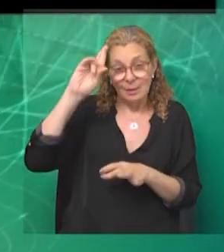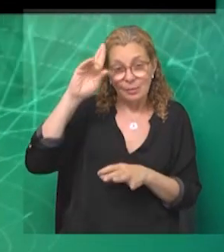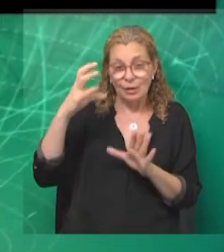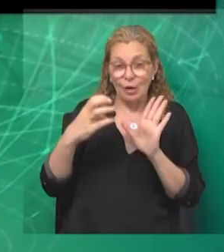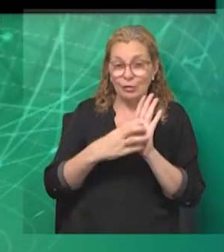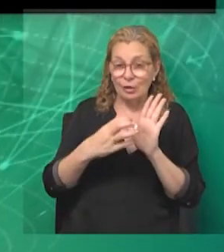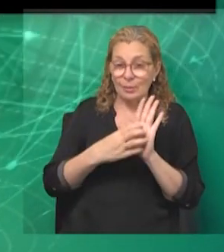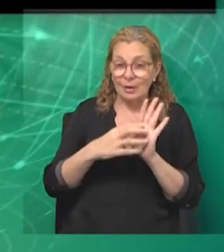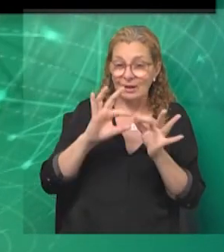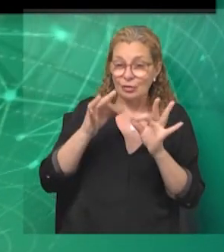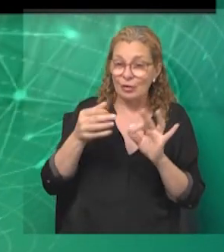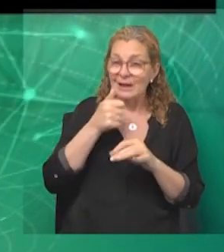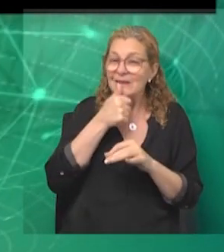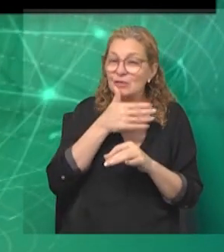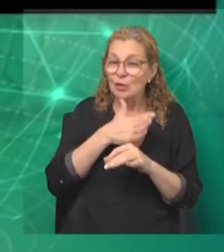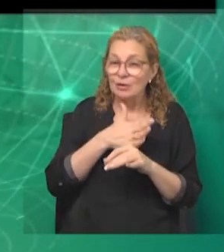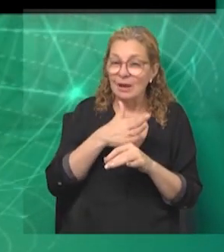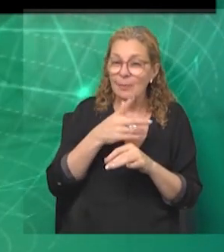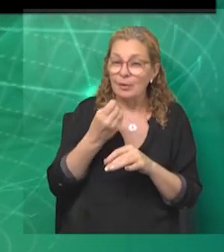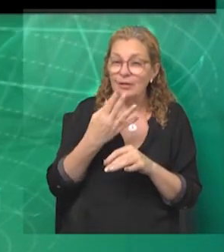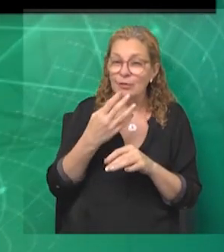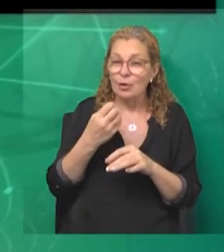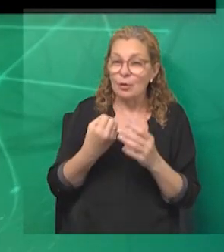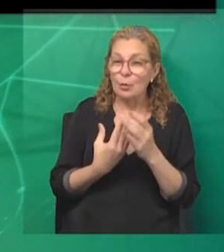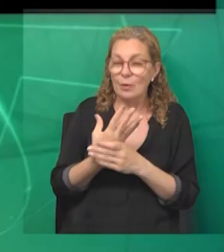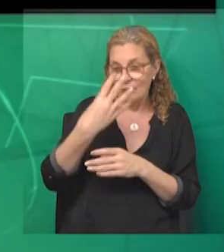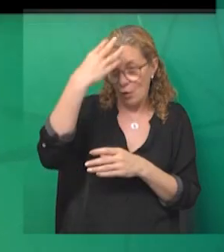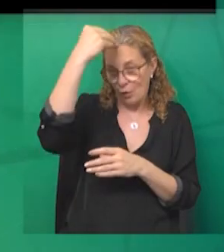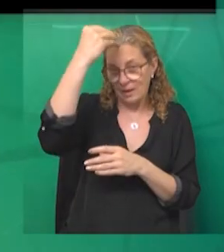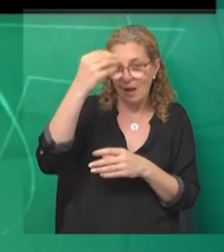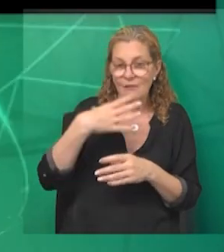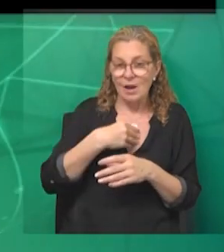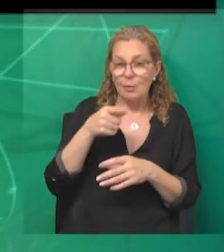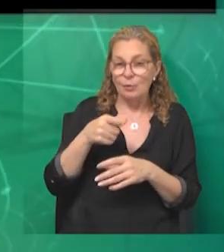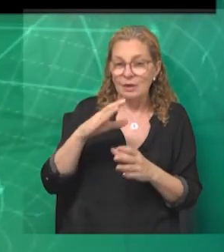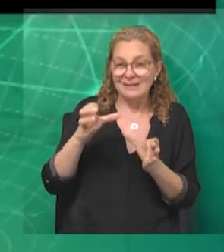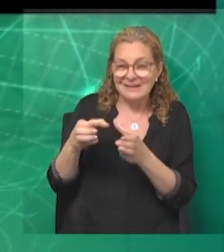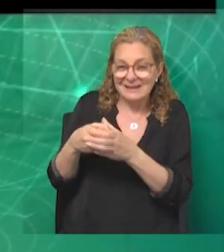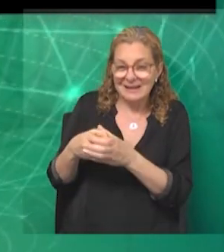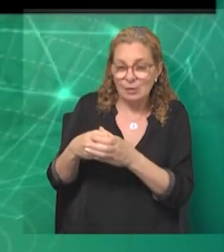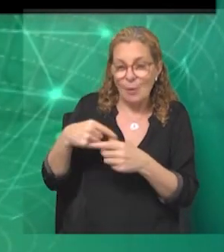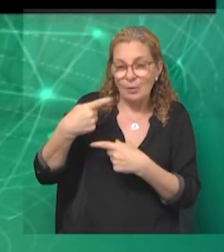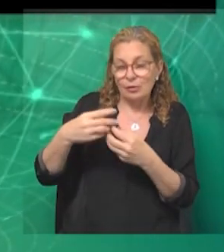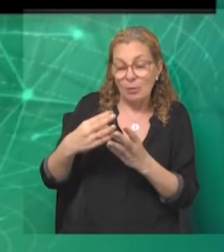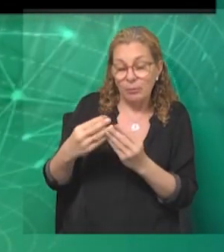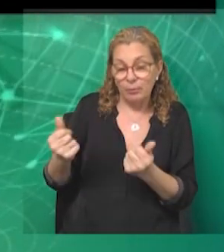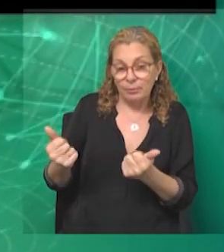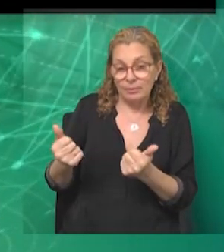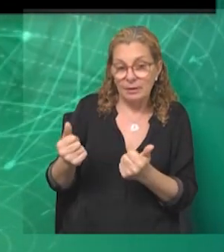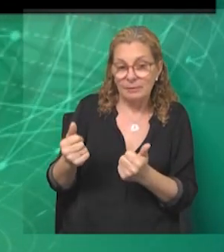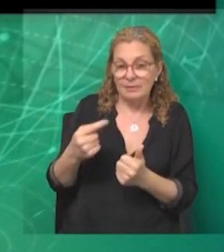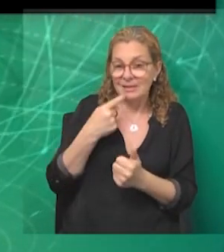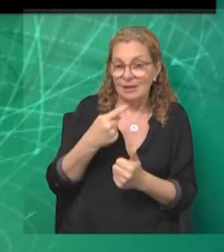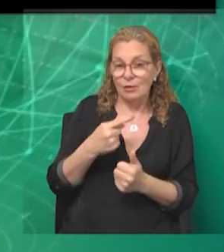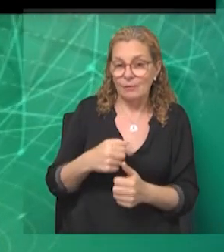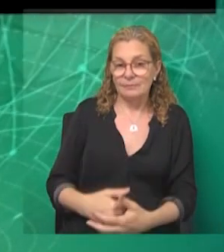Constitución su eslogan es historia por eso lo nuevo es Ojeda los blancos como usted son minoría y están en proceso de extinción finalizó